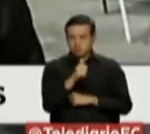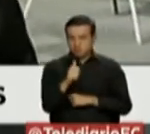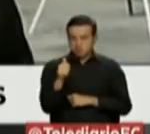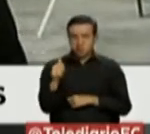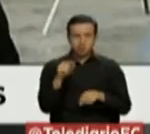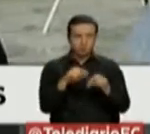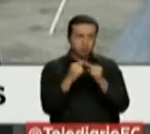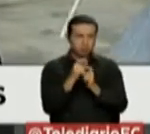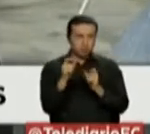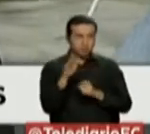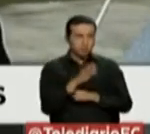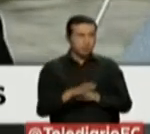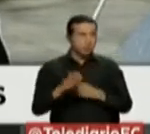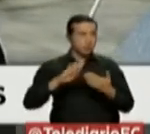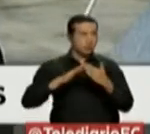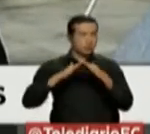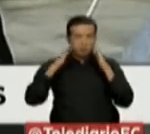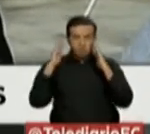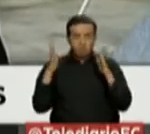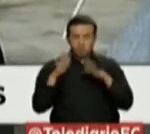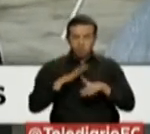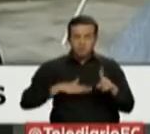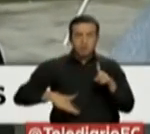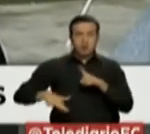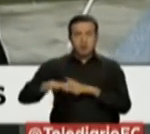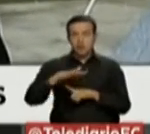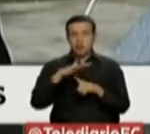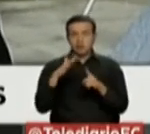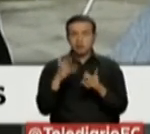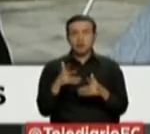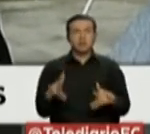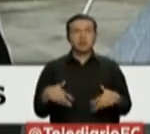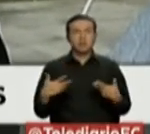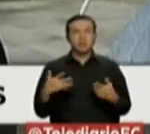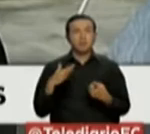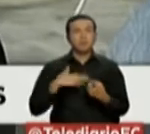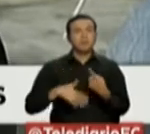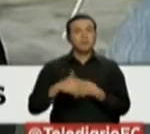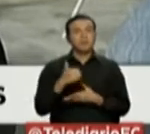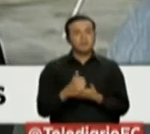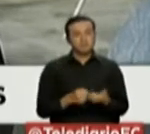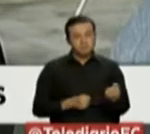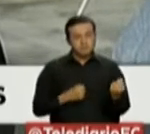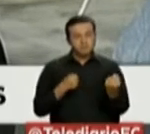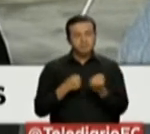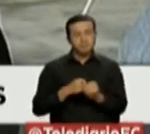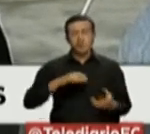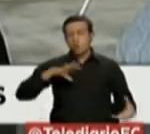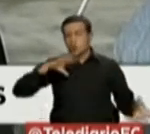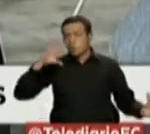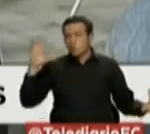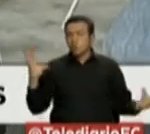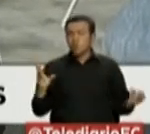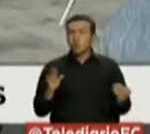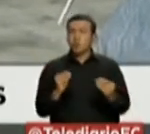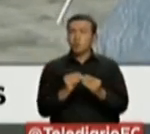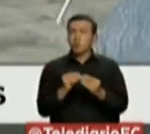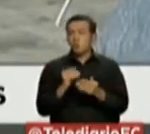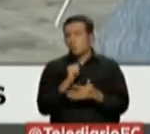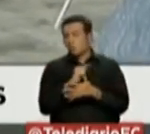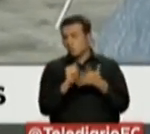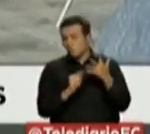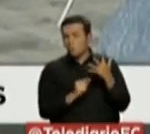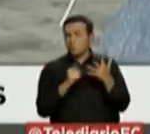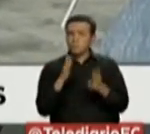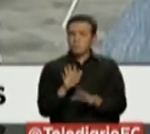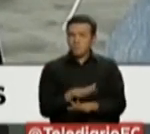uno de la gente de la comunidad. Este parque fue diseñado justamente para atender todas las necesidades del sector, de los